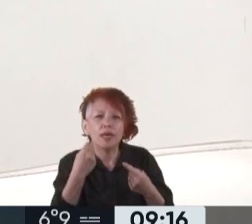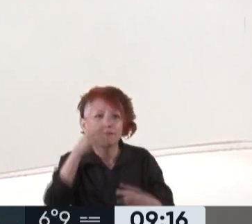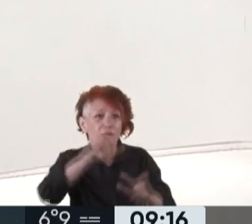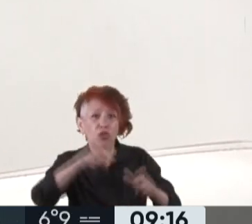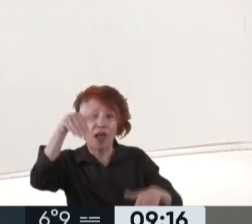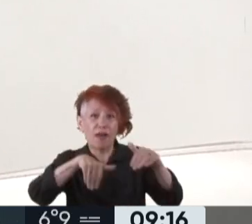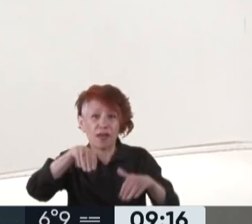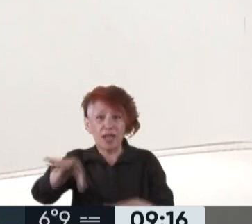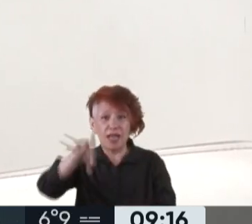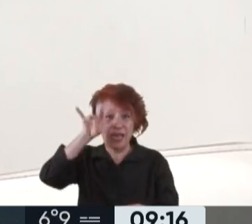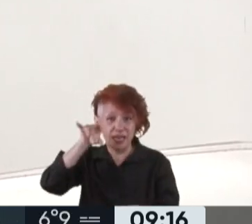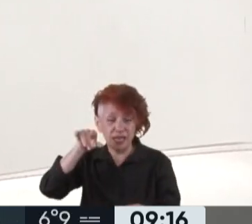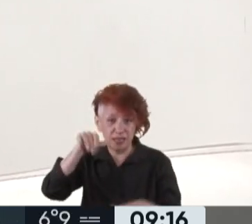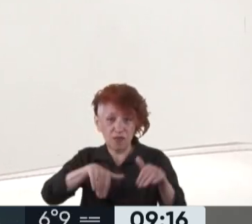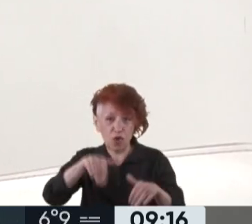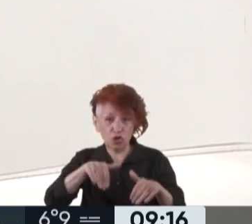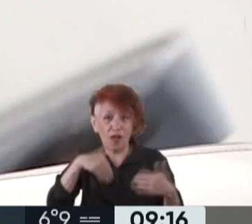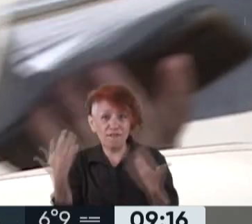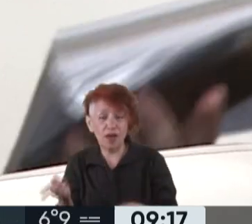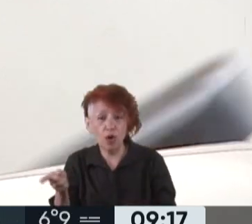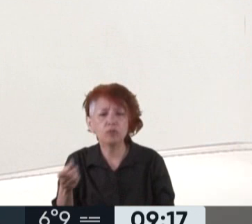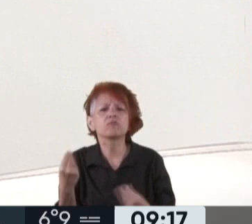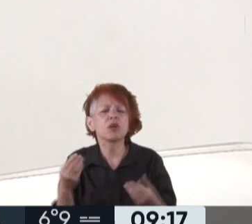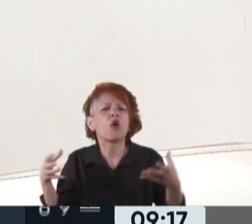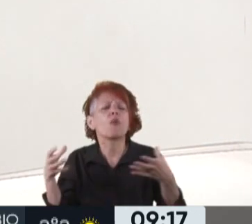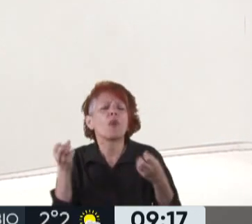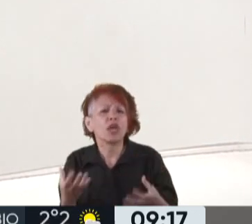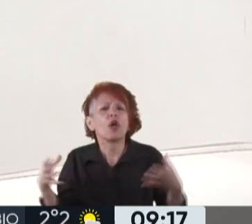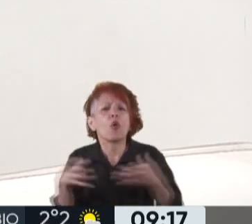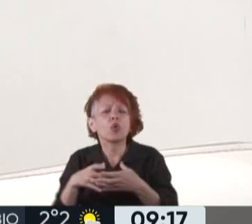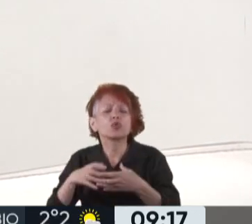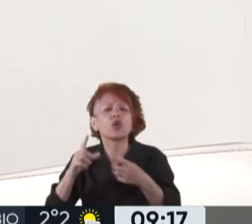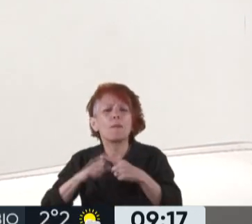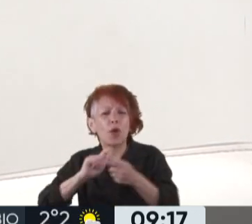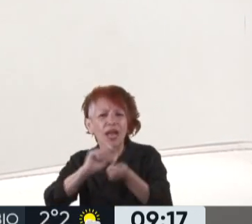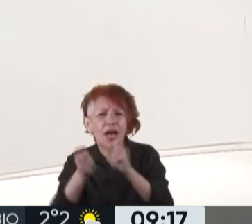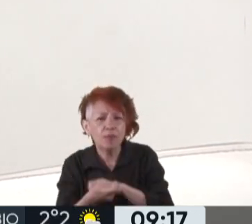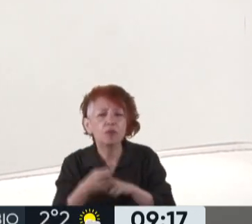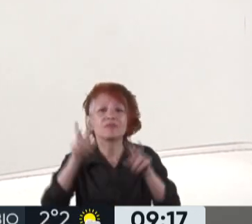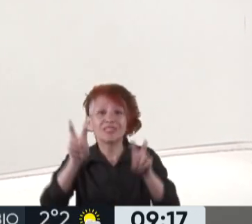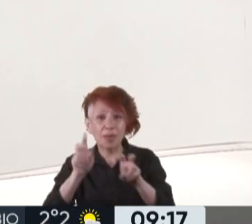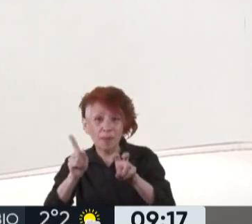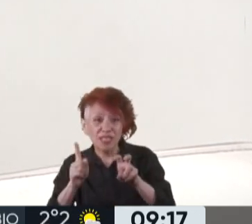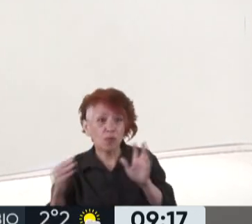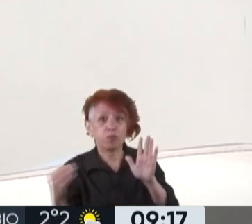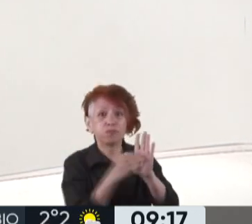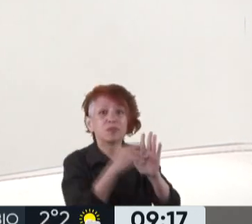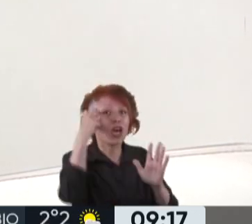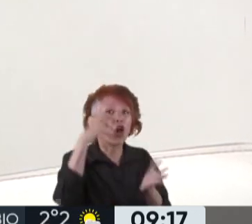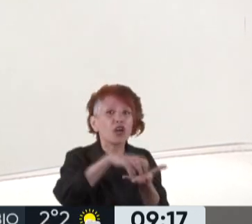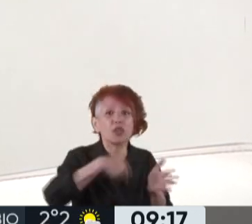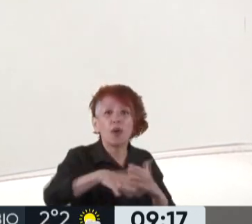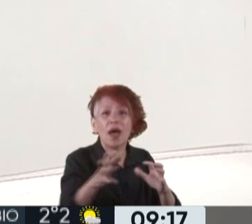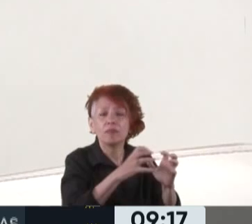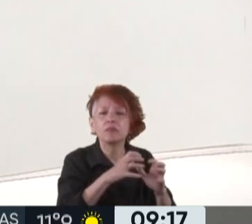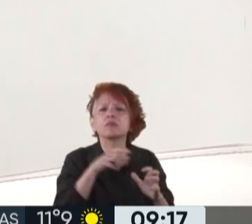el Cambio ya anticipó que en la vez pasada, cuando se incorporó el tema al temario del Congreso, que, digamos, estaba en